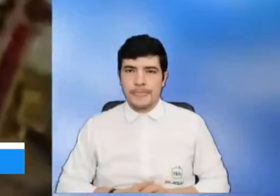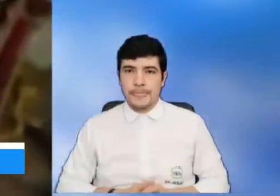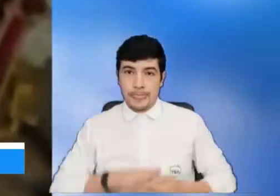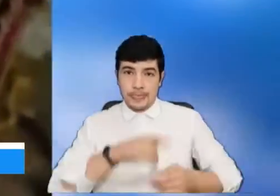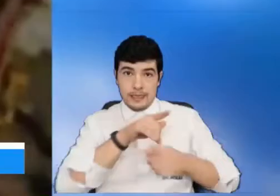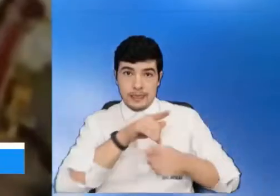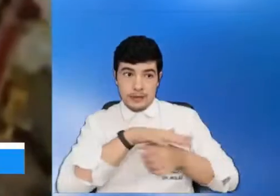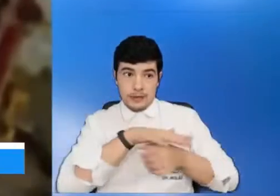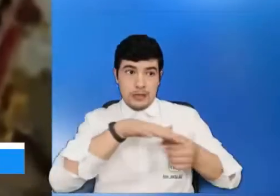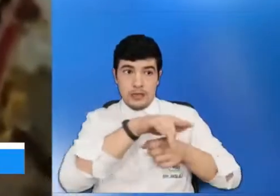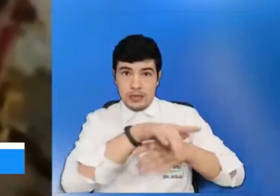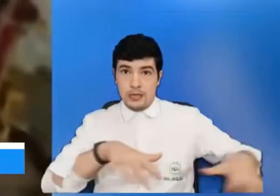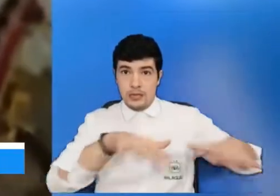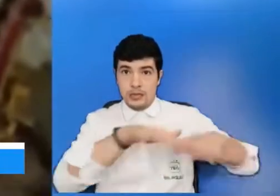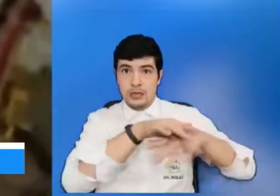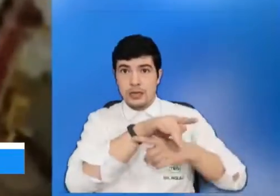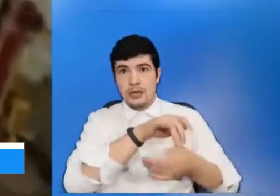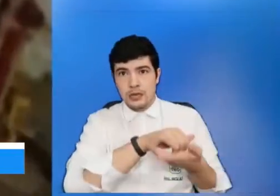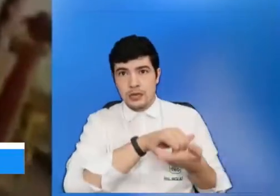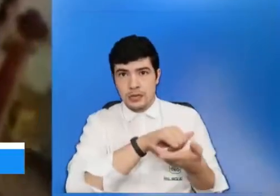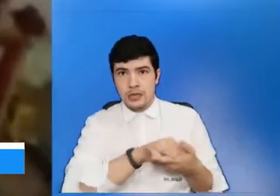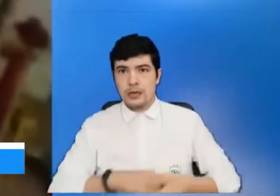gobierno nacional.